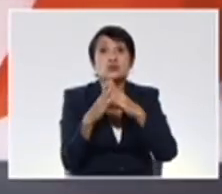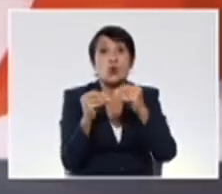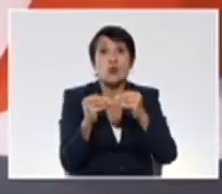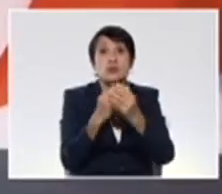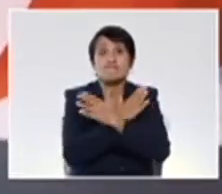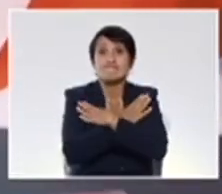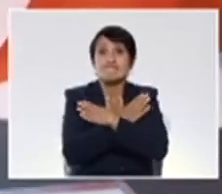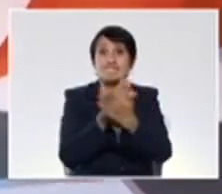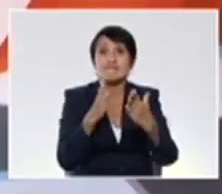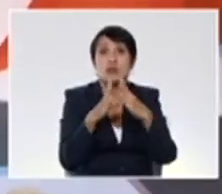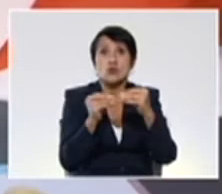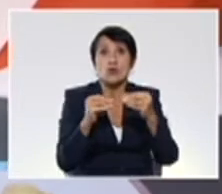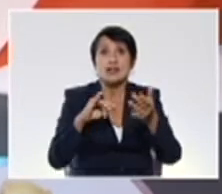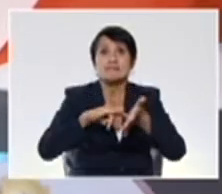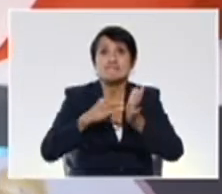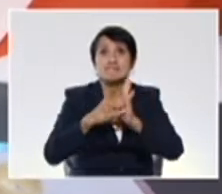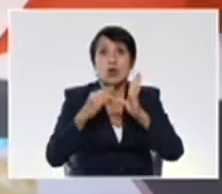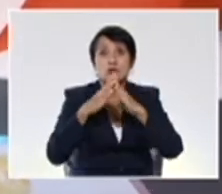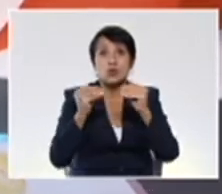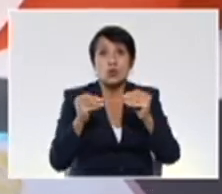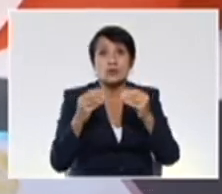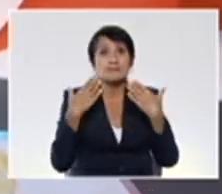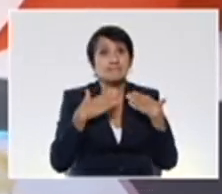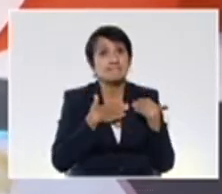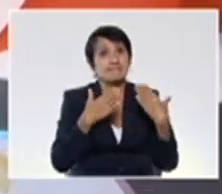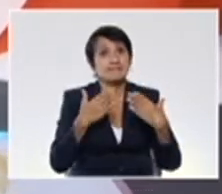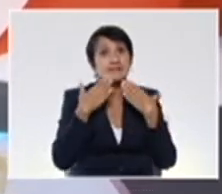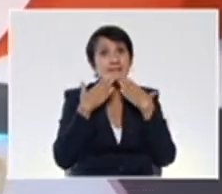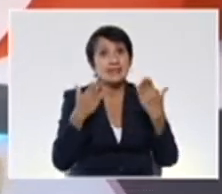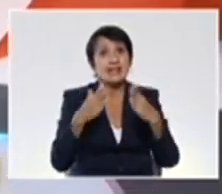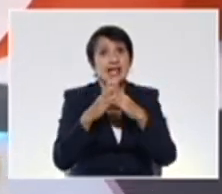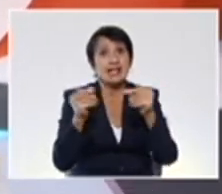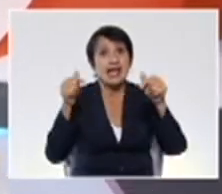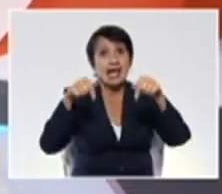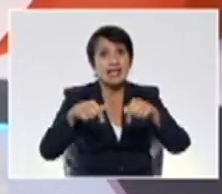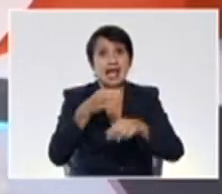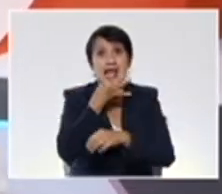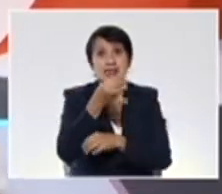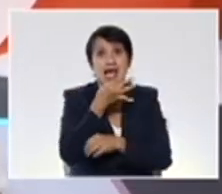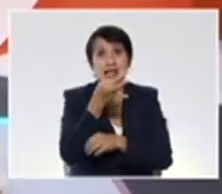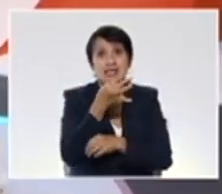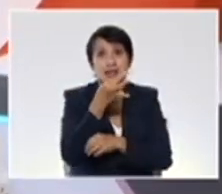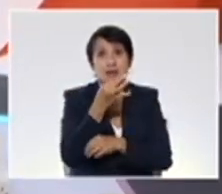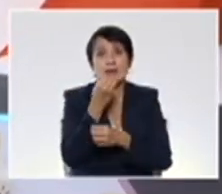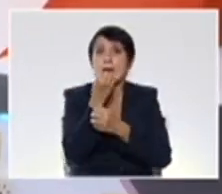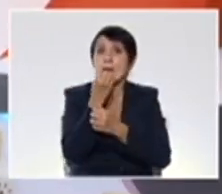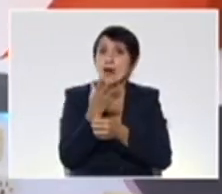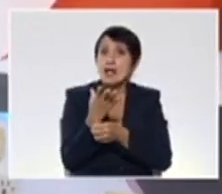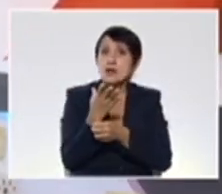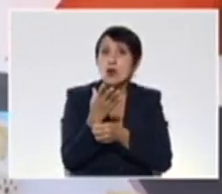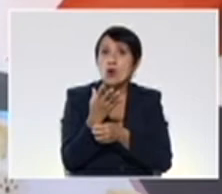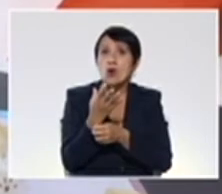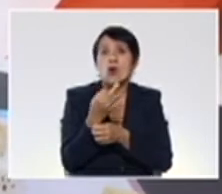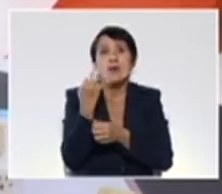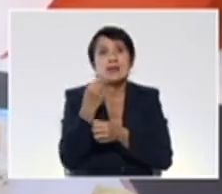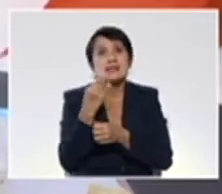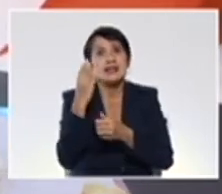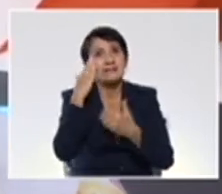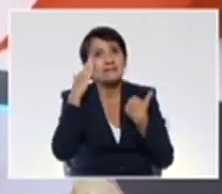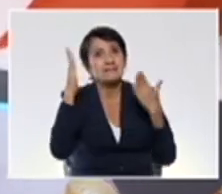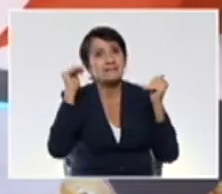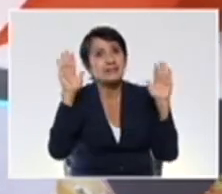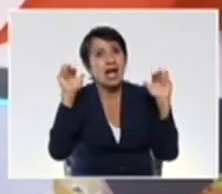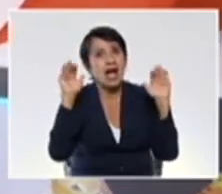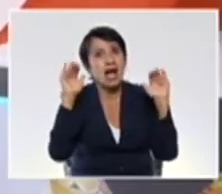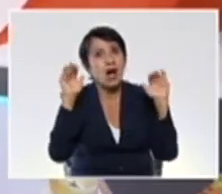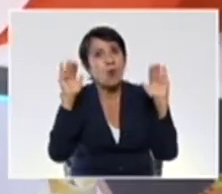fraternal allá en la Escuela Técnica de Juan. Un placer haber estado con ustedes la tarde de hoy. Y bueno, como se dice en Yecuana,